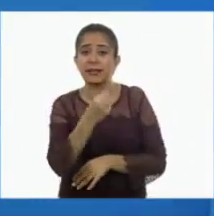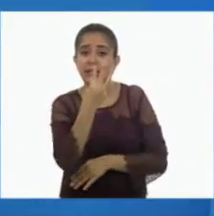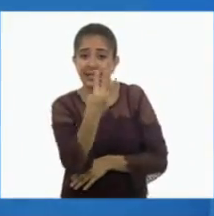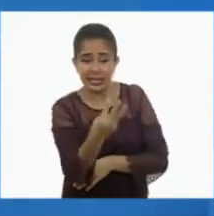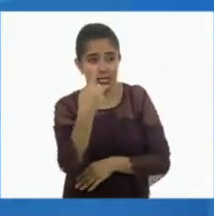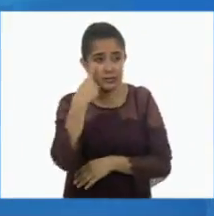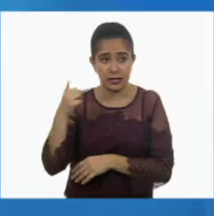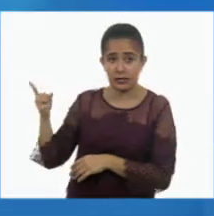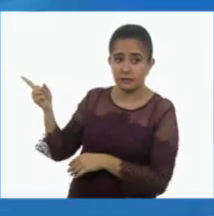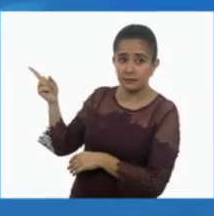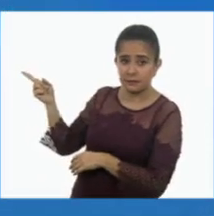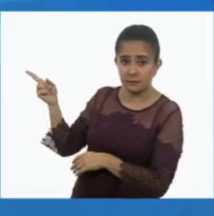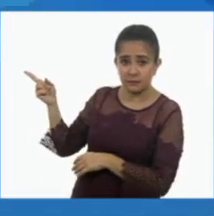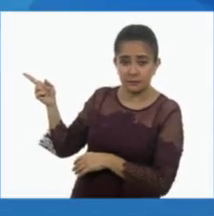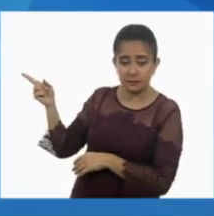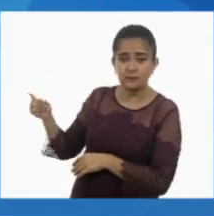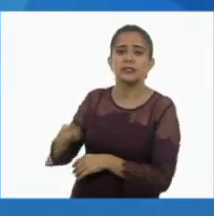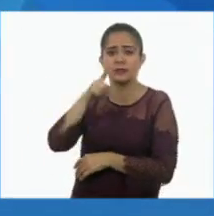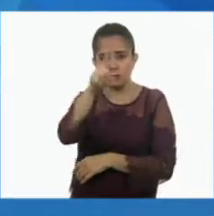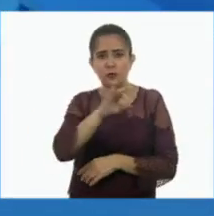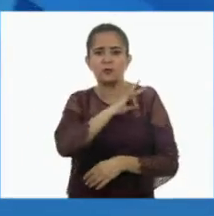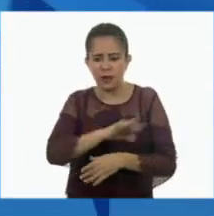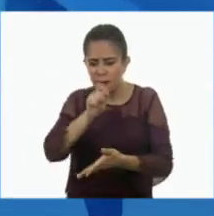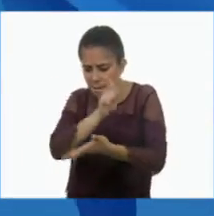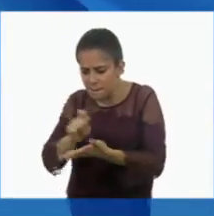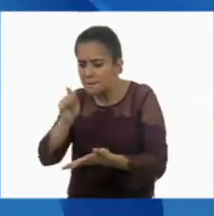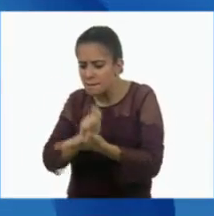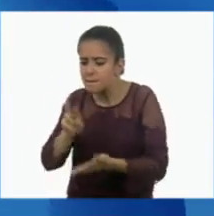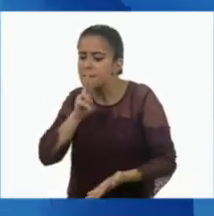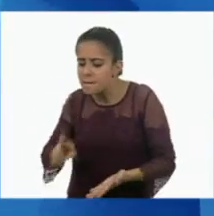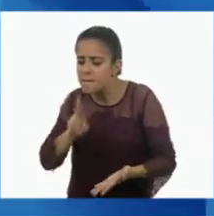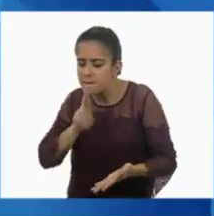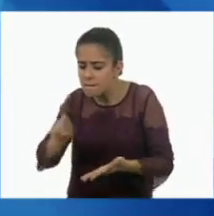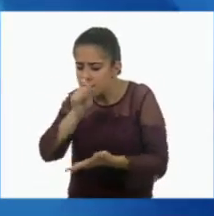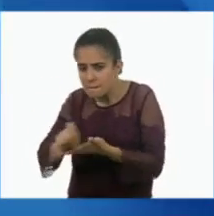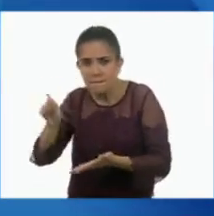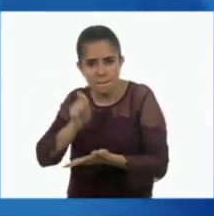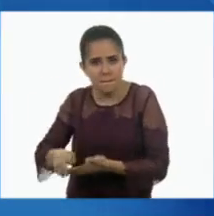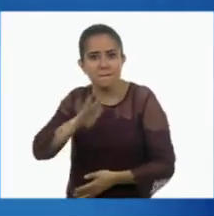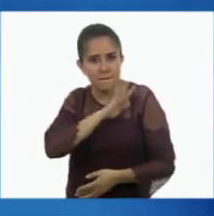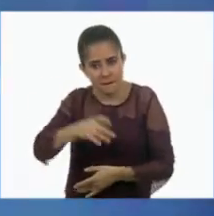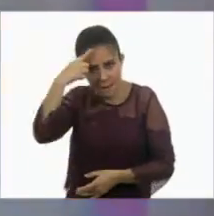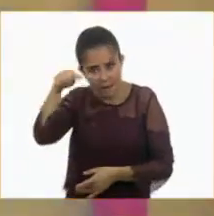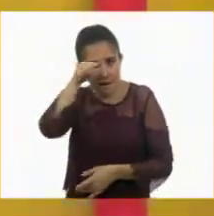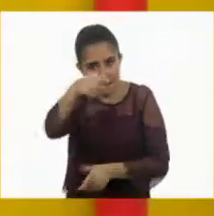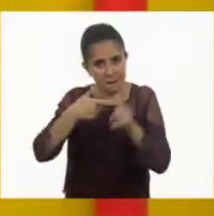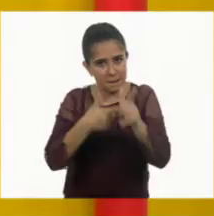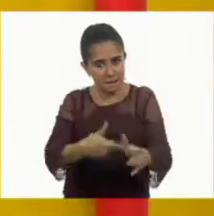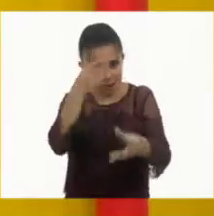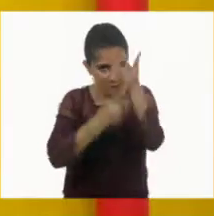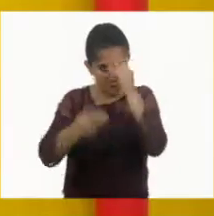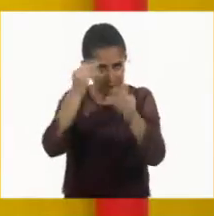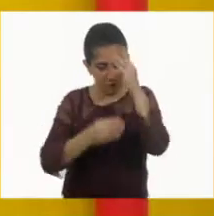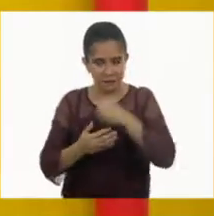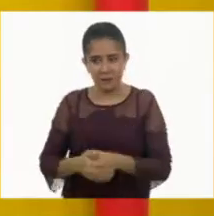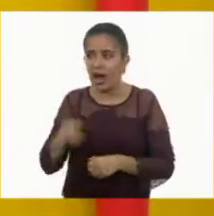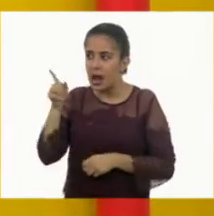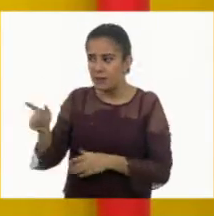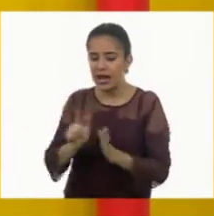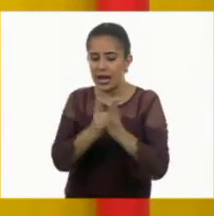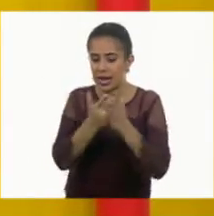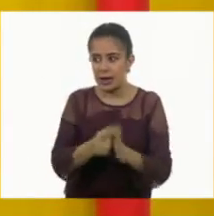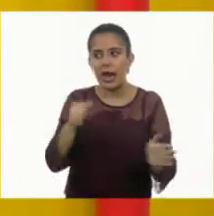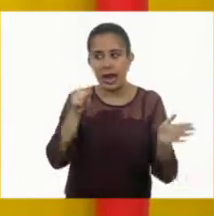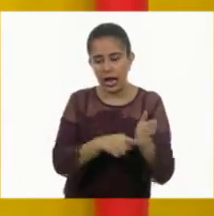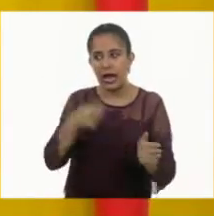Ahí pueden ustedes seguir ejercitando. Me encanta, ¿sí?, que siempre des la recomendación del libro de texto, porque